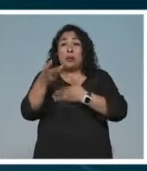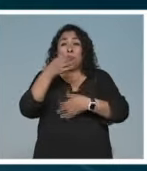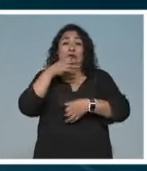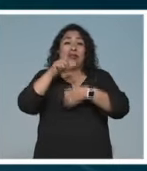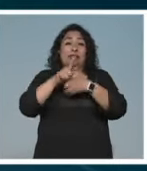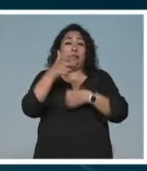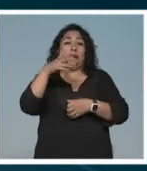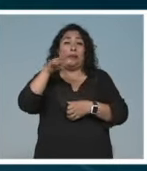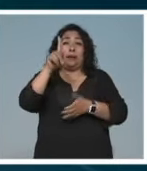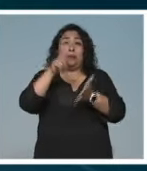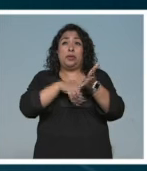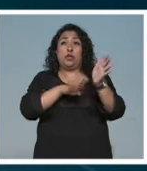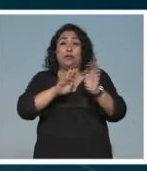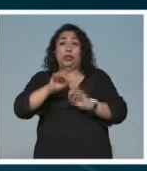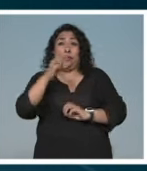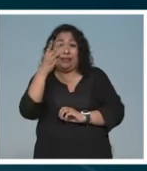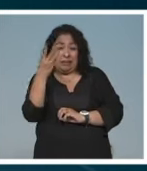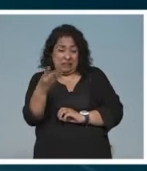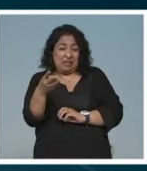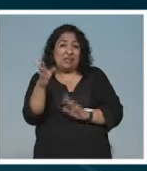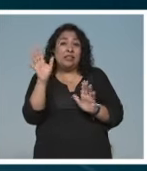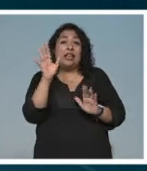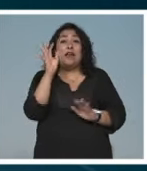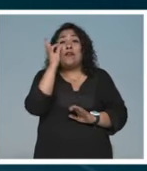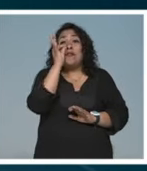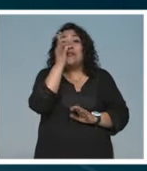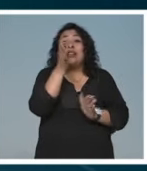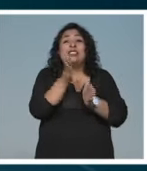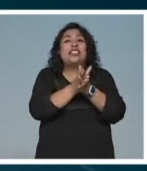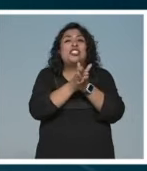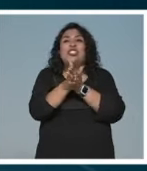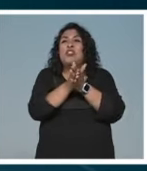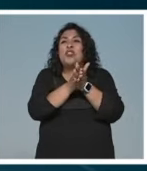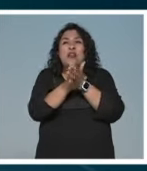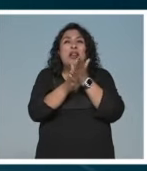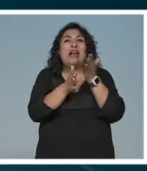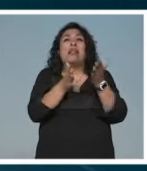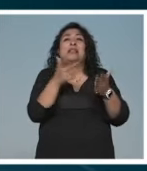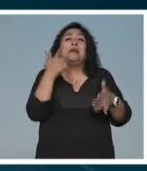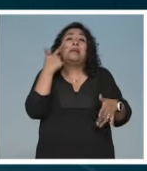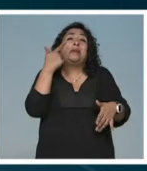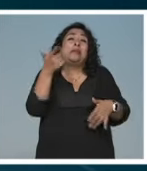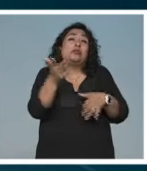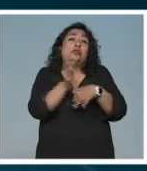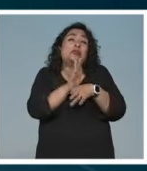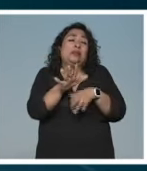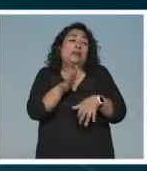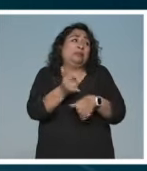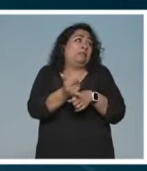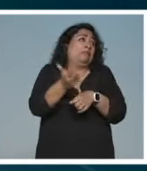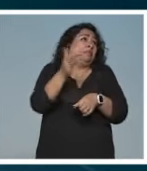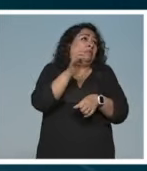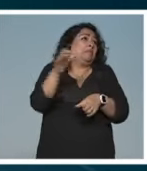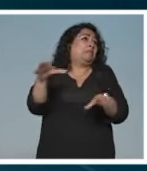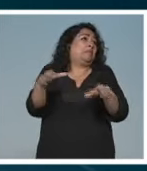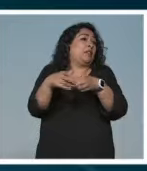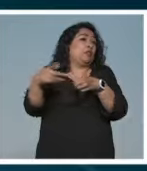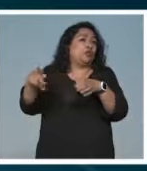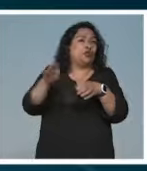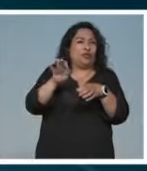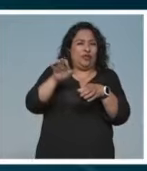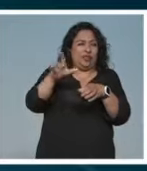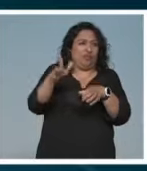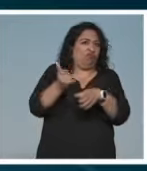de 1993, Fresa y Chocolate no dejó de ser vista como una película incómoda para el régimen de Fidel